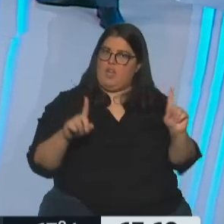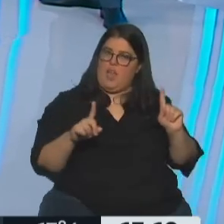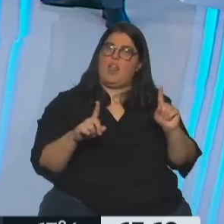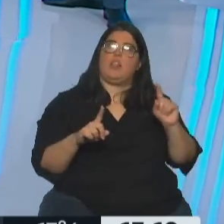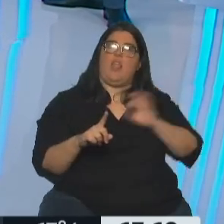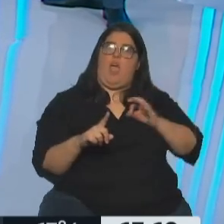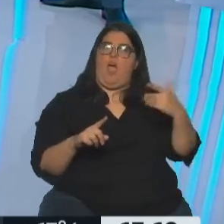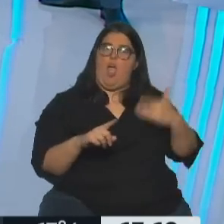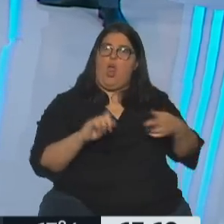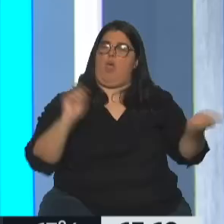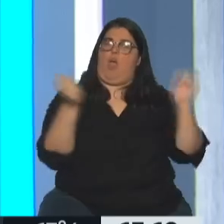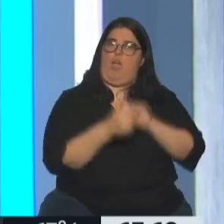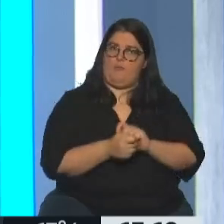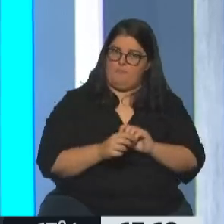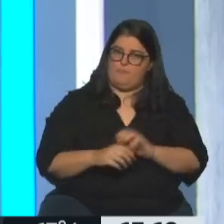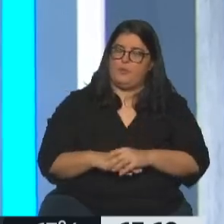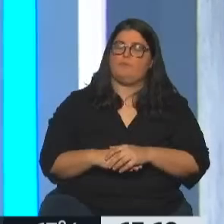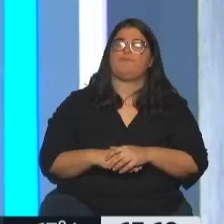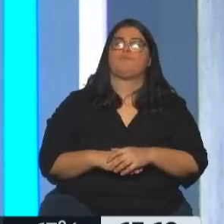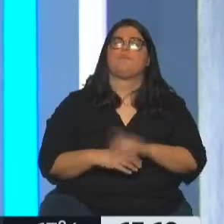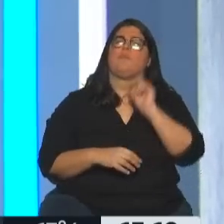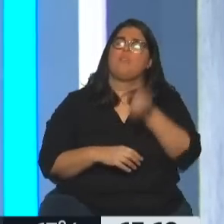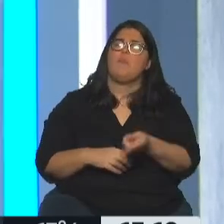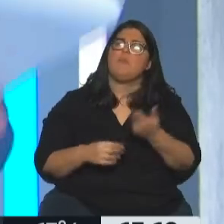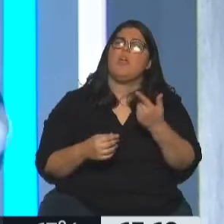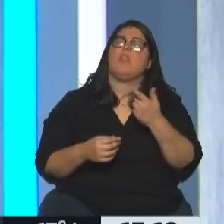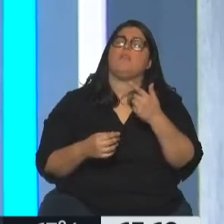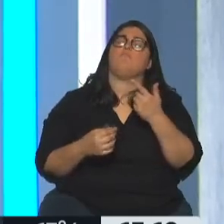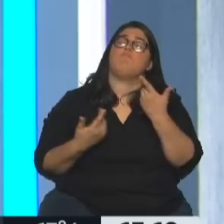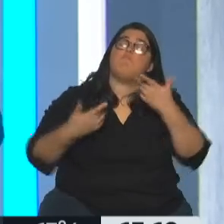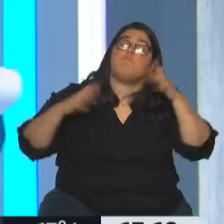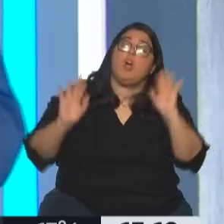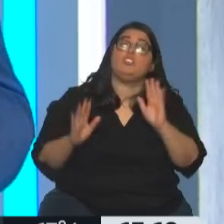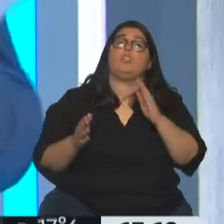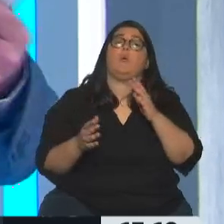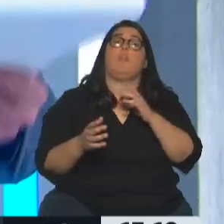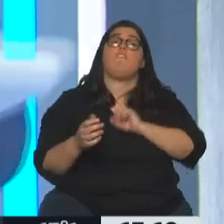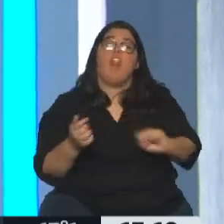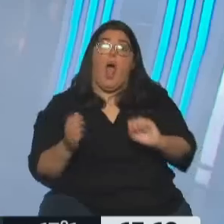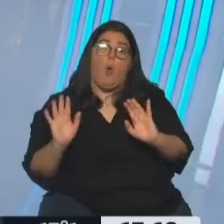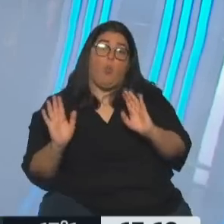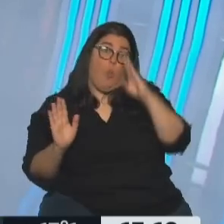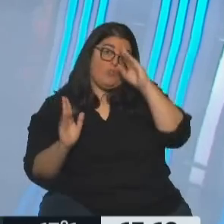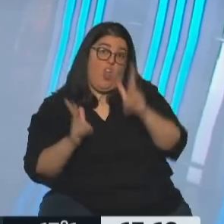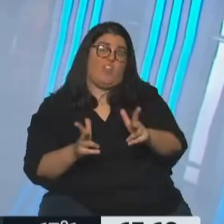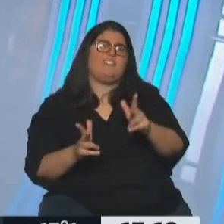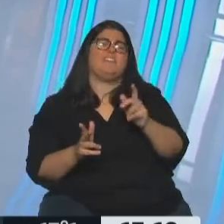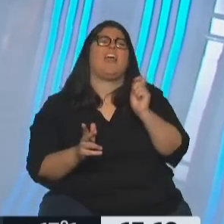los últimos años, ¿no? Y en relación a la posibilidad de un posible fraude, como plantea Bolsonaro, generalmente el posible fraude en la elección, ¿quién